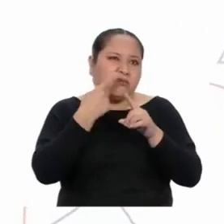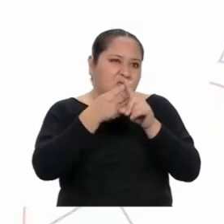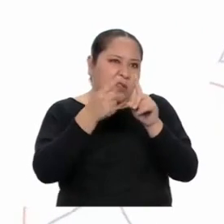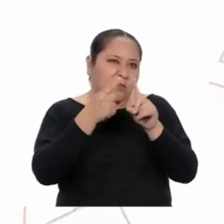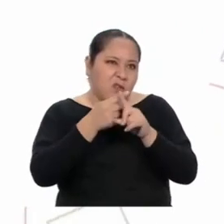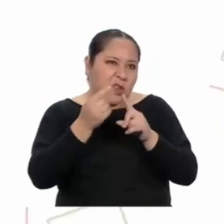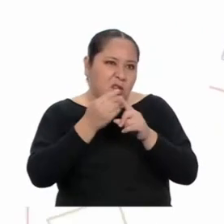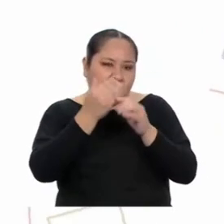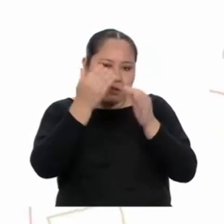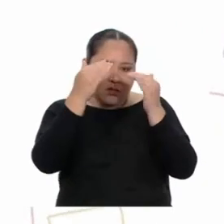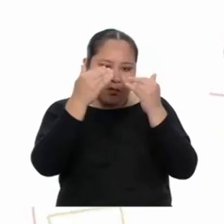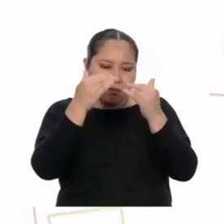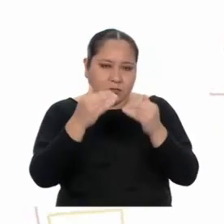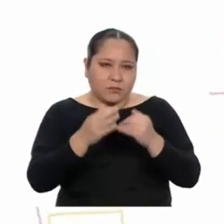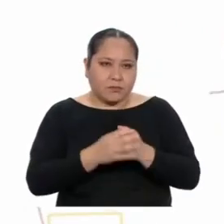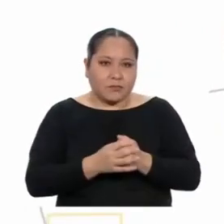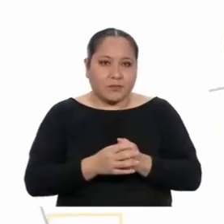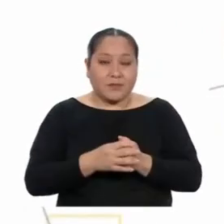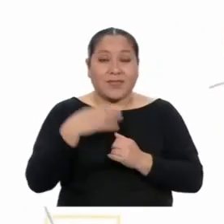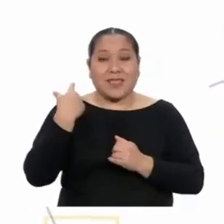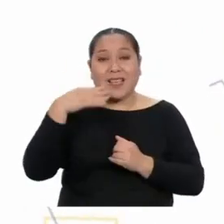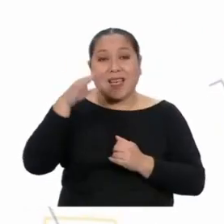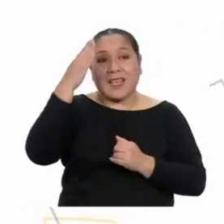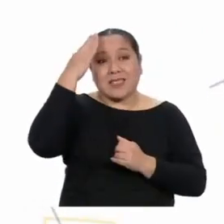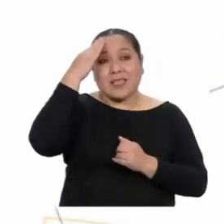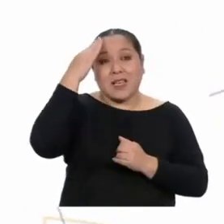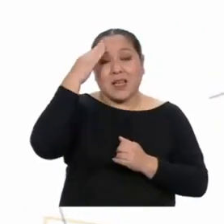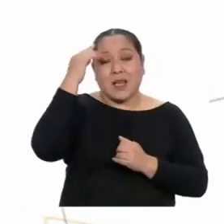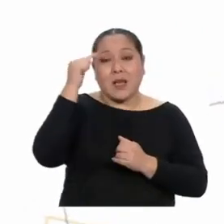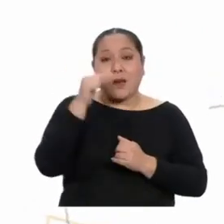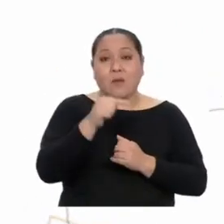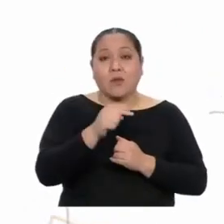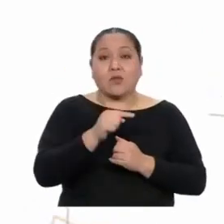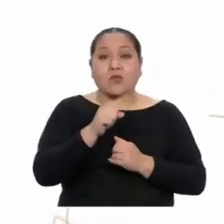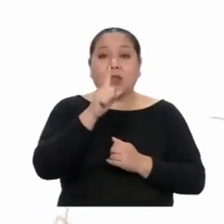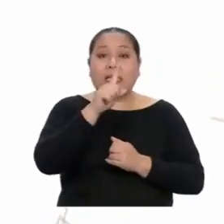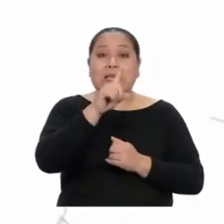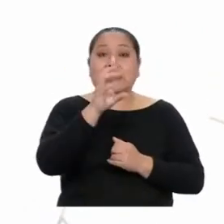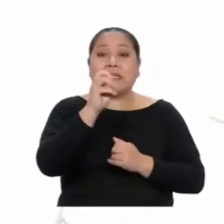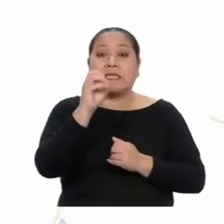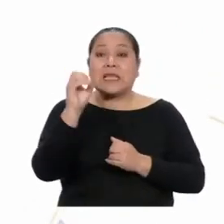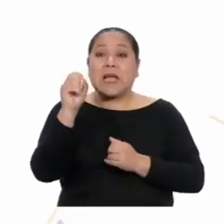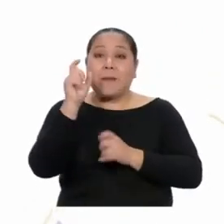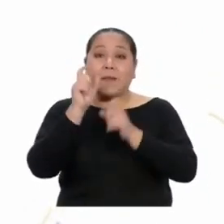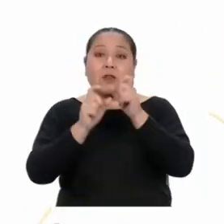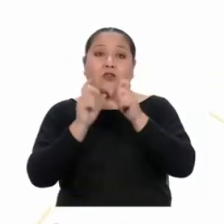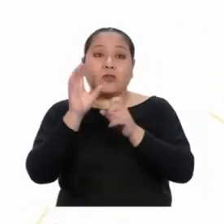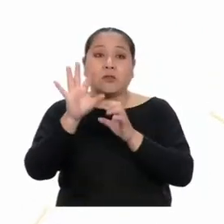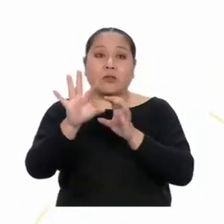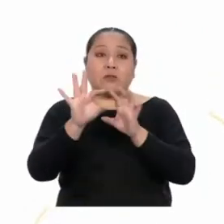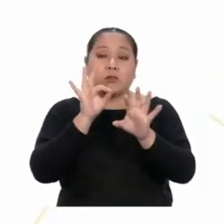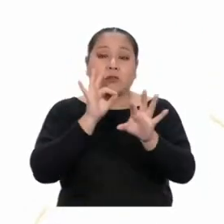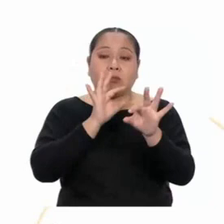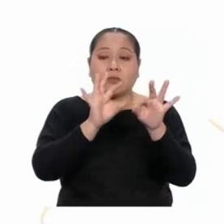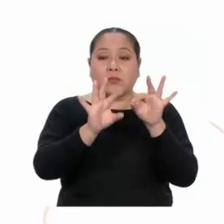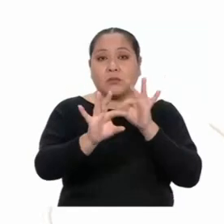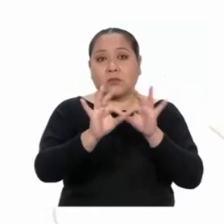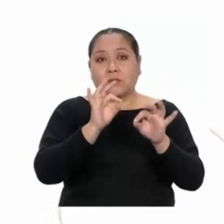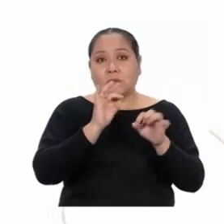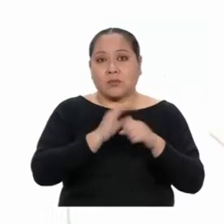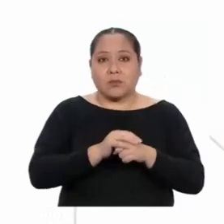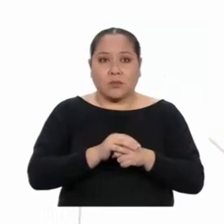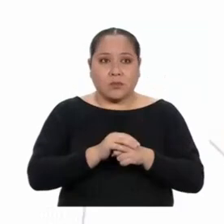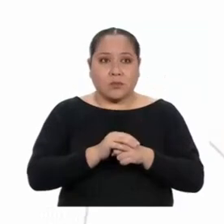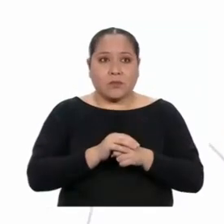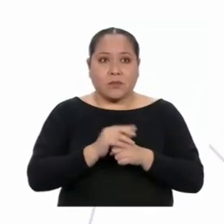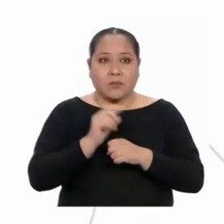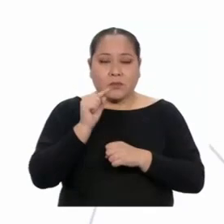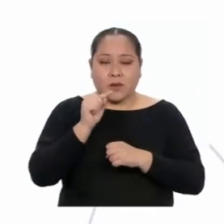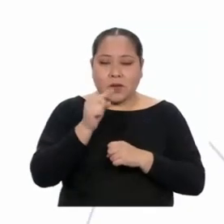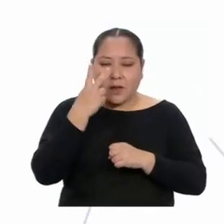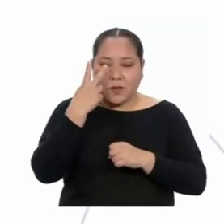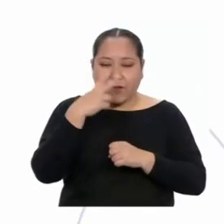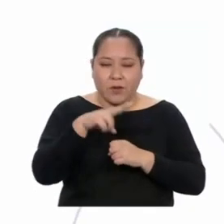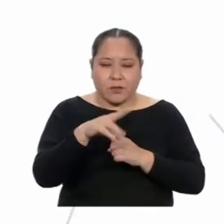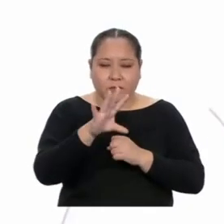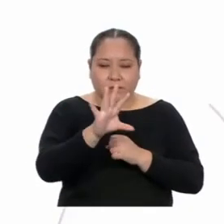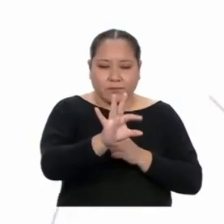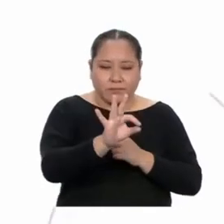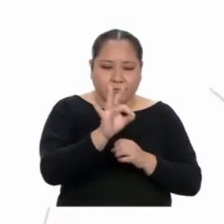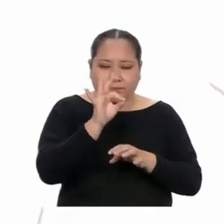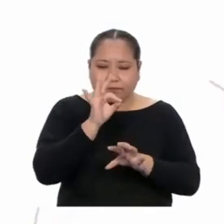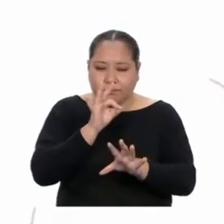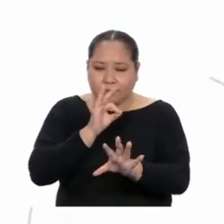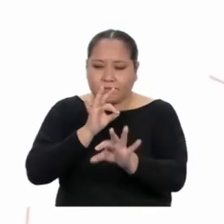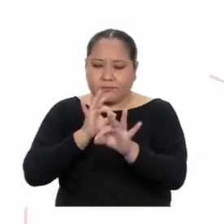caso, sabemos que nuestra muestra debe ser de 100 personas. Por eso, para hallar el tamaño del intervalo para elegir